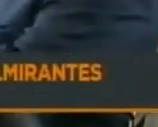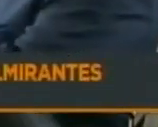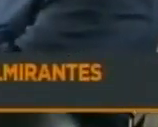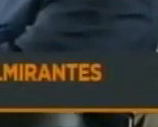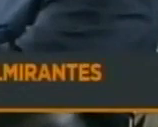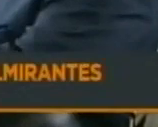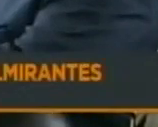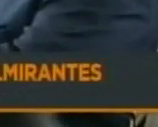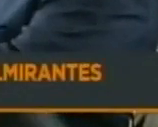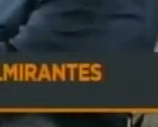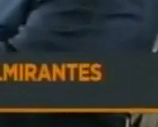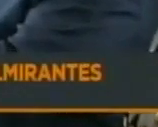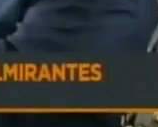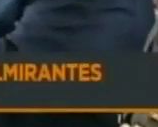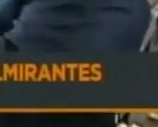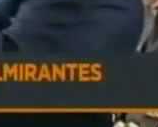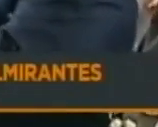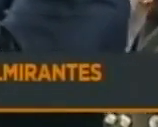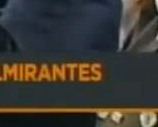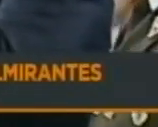En primer lugar, quiero